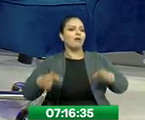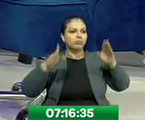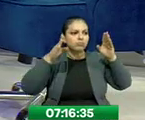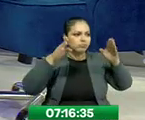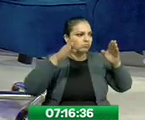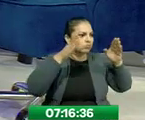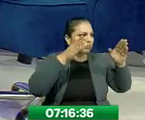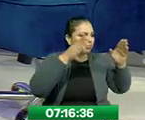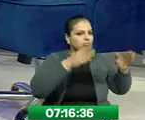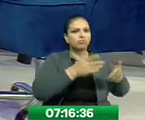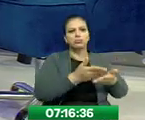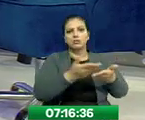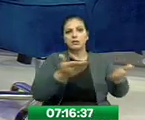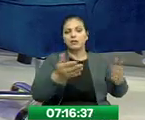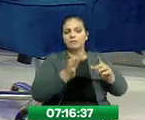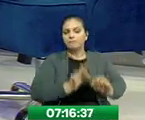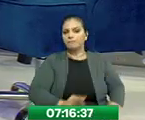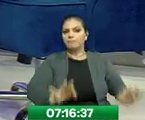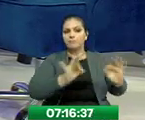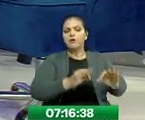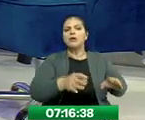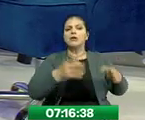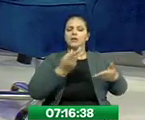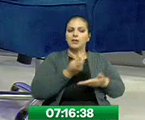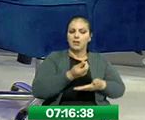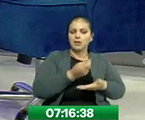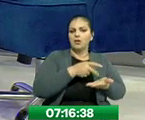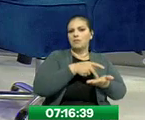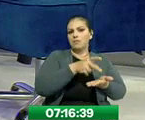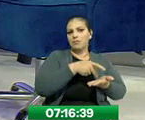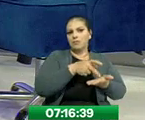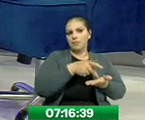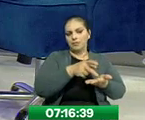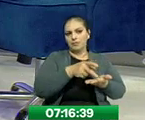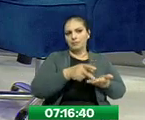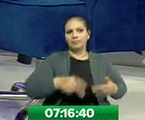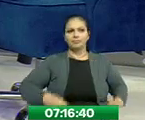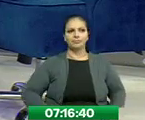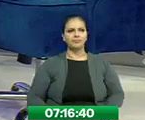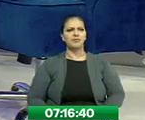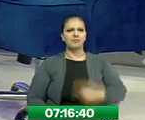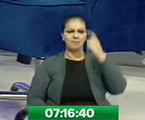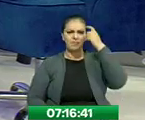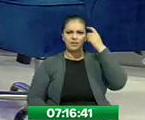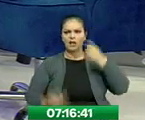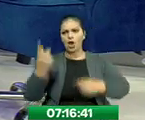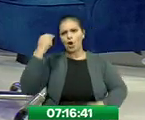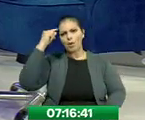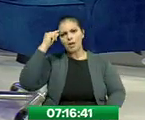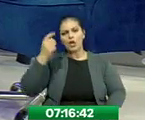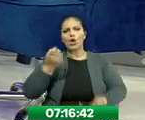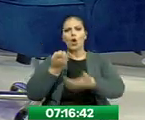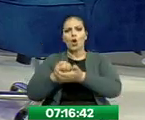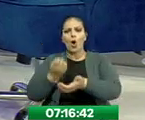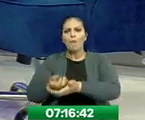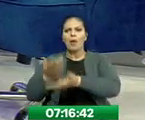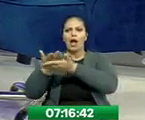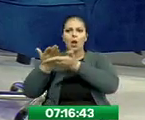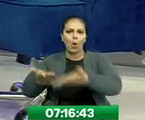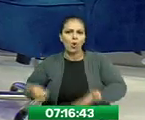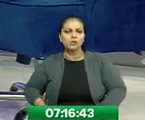consumo, ¿sí?, y reducción de inversión, ¿dónde va el gasto de capital si no es para